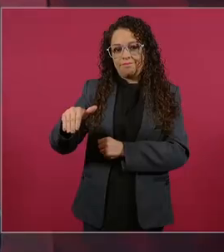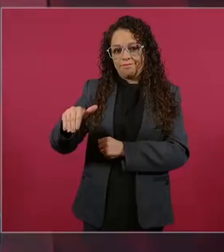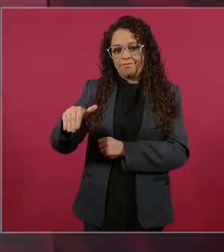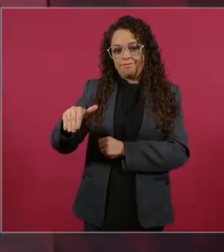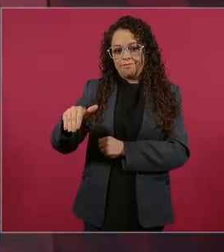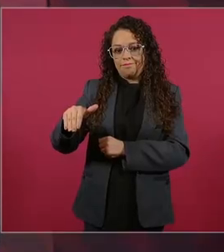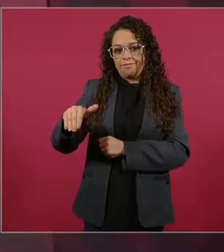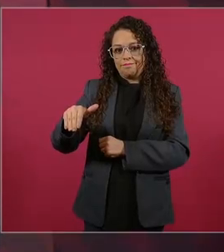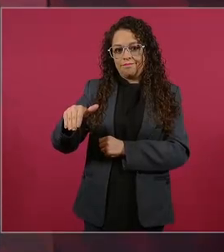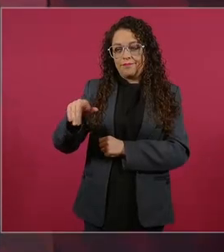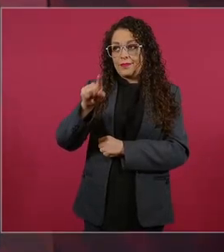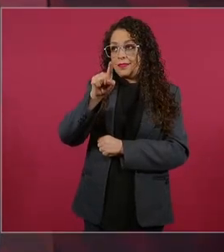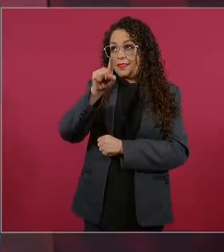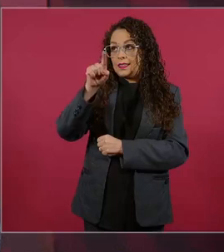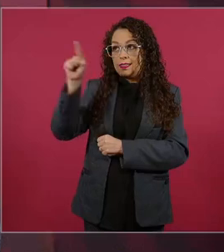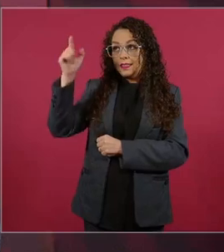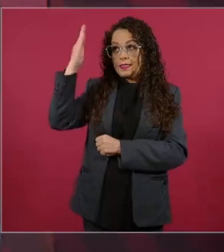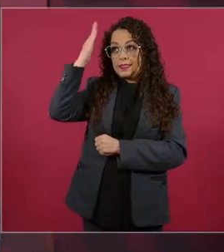línea,